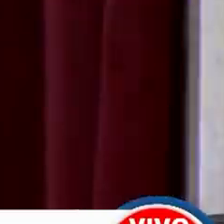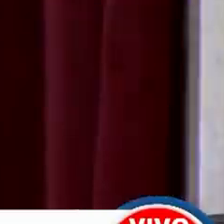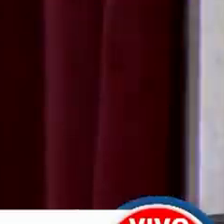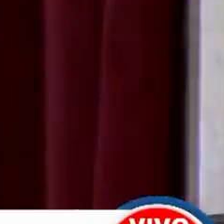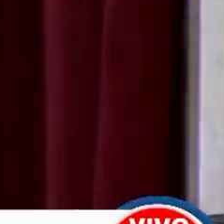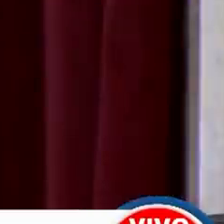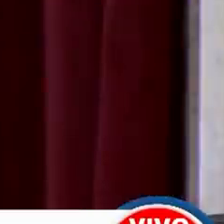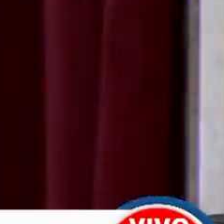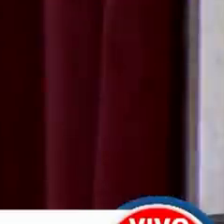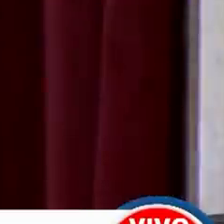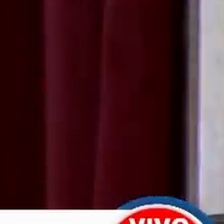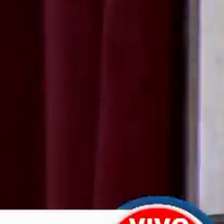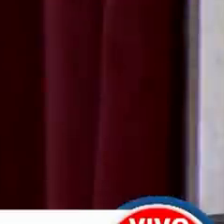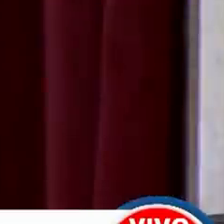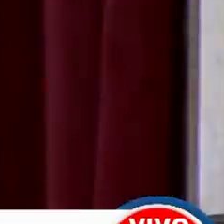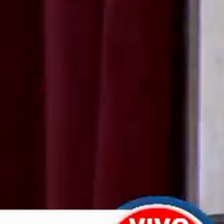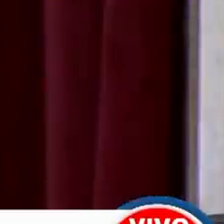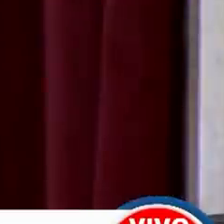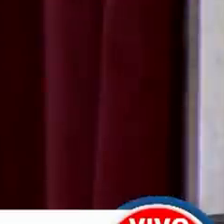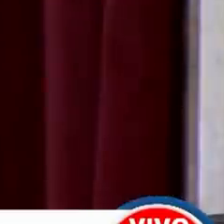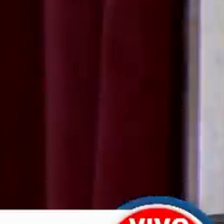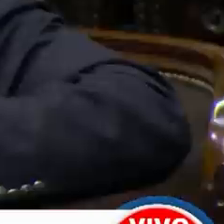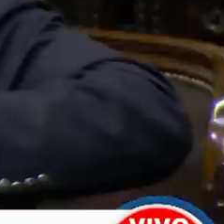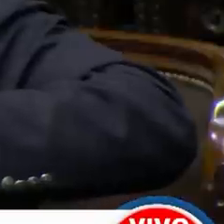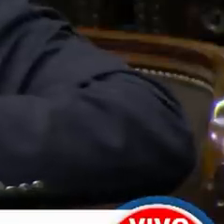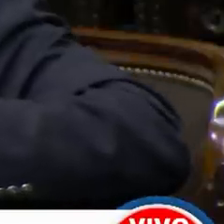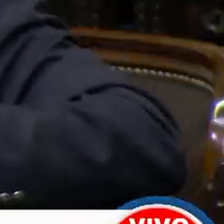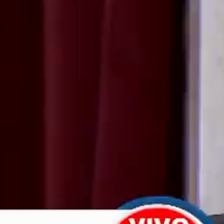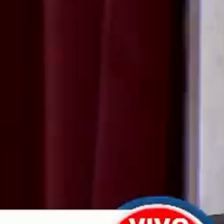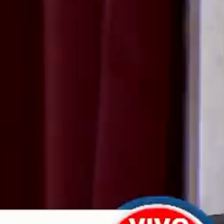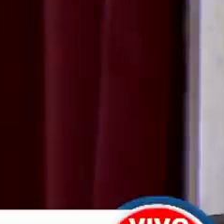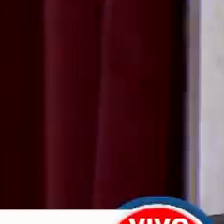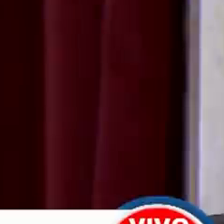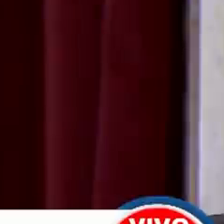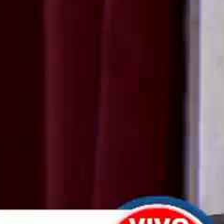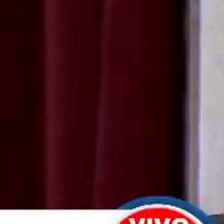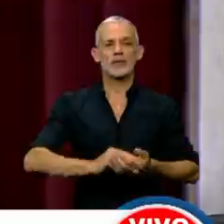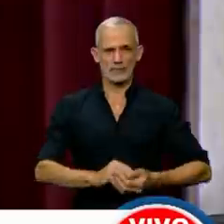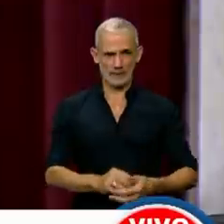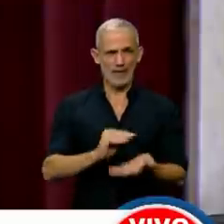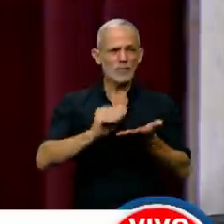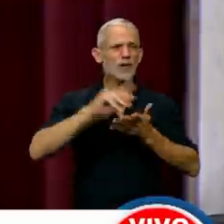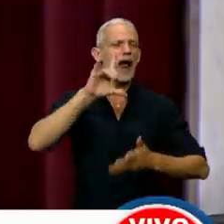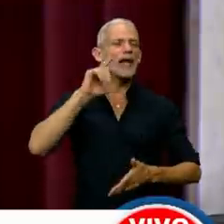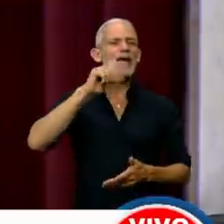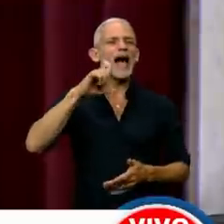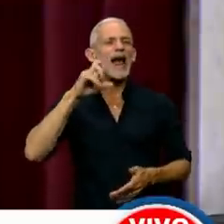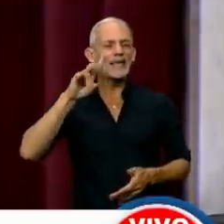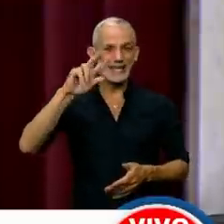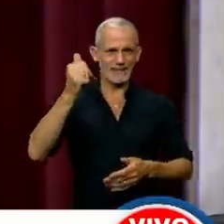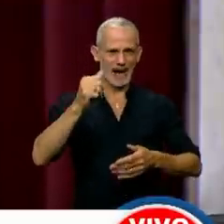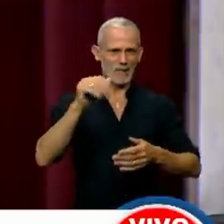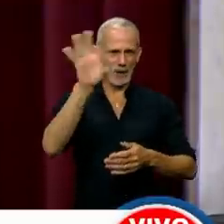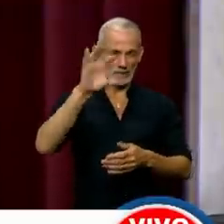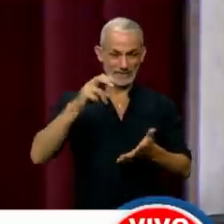voy a cobrar derecho de autor un diputado diputada lía cal y va por la provincia de salta tiene la